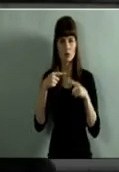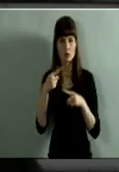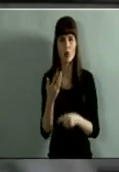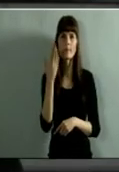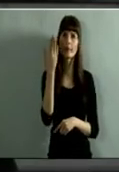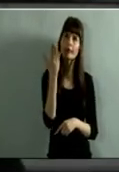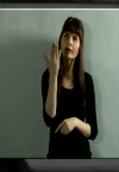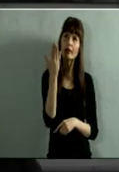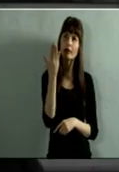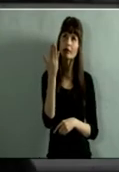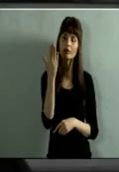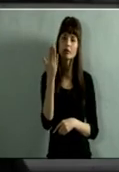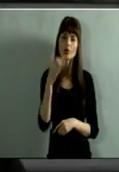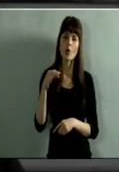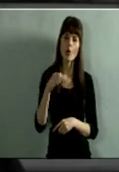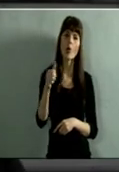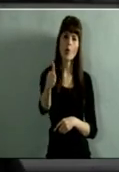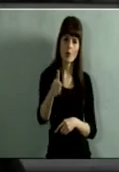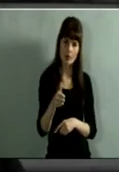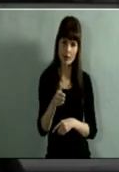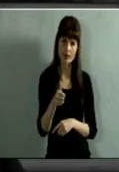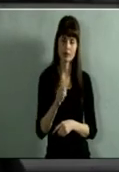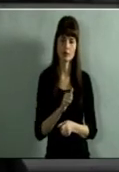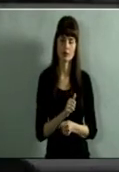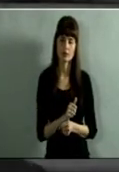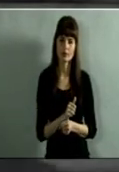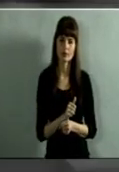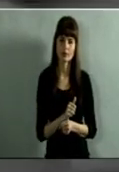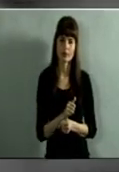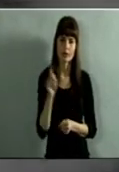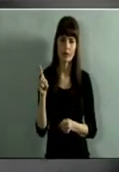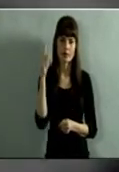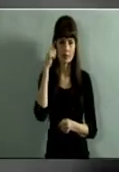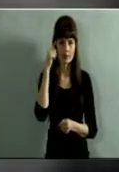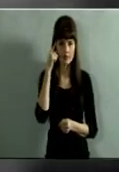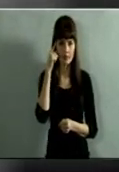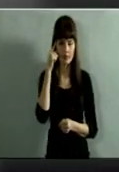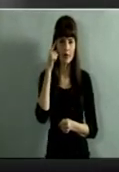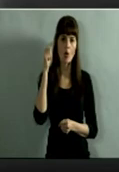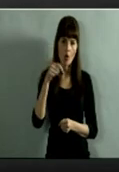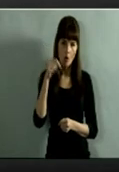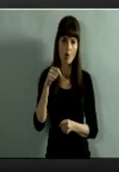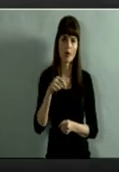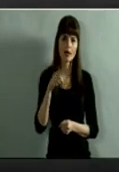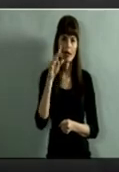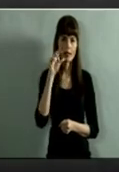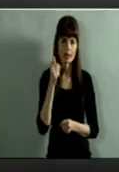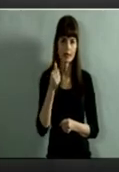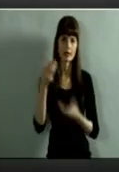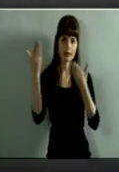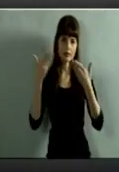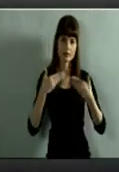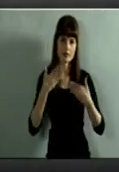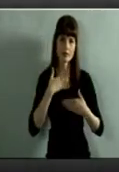a lo que me está diciendo que pase al frente. Yo sé que hoy puede ser el día que reciba ese milagro, Dios, que pueda